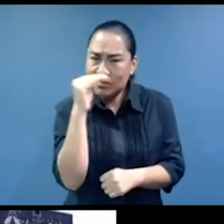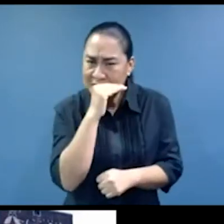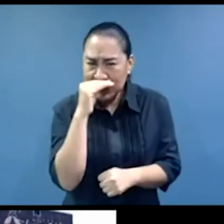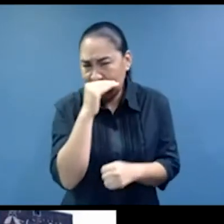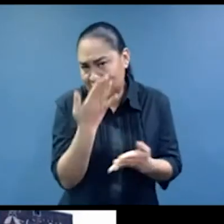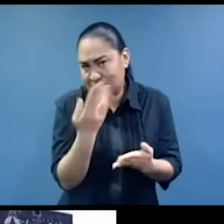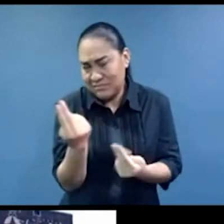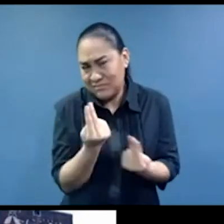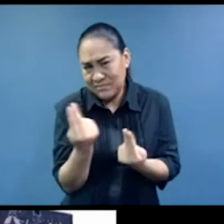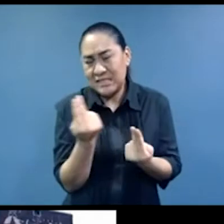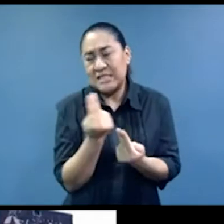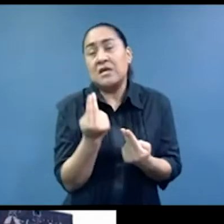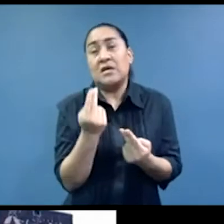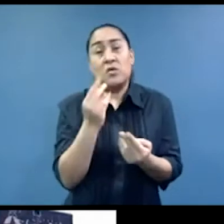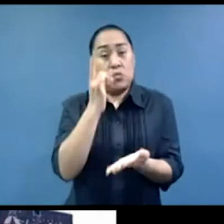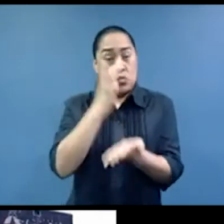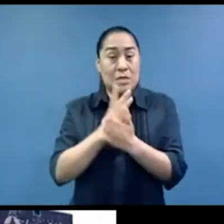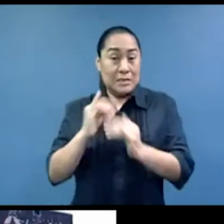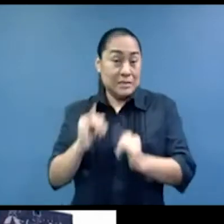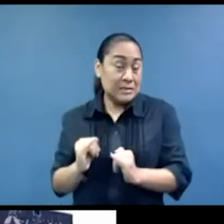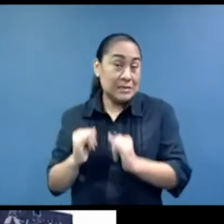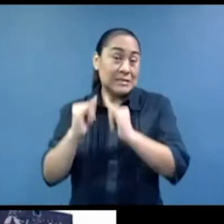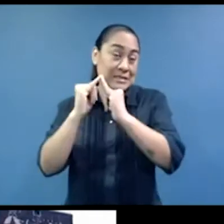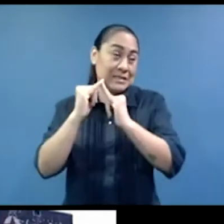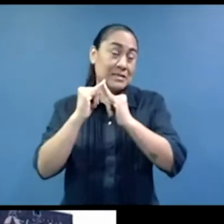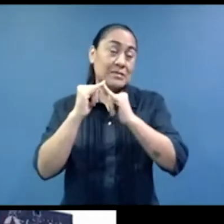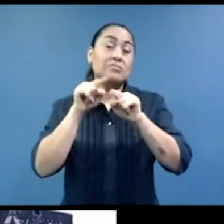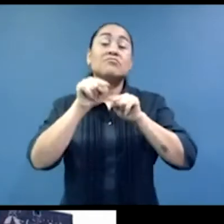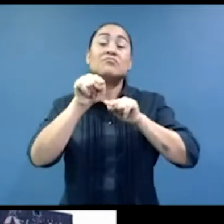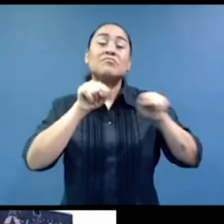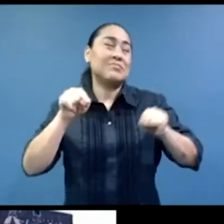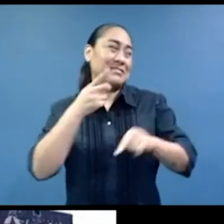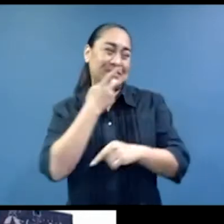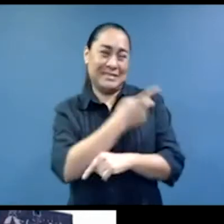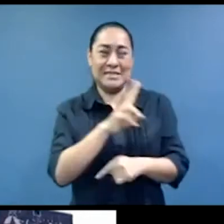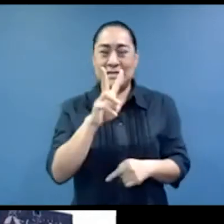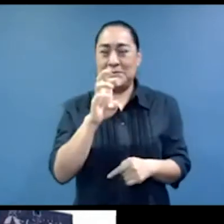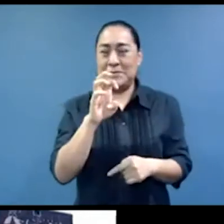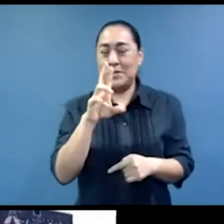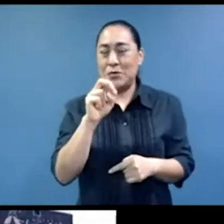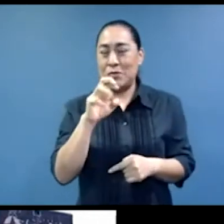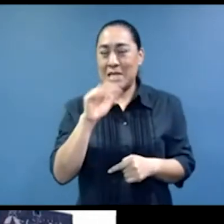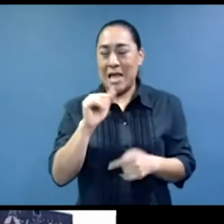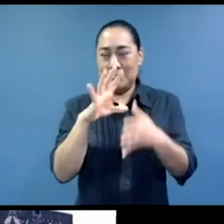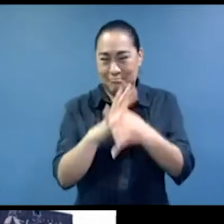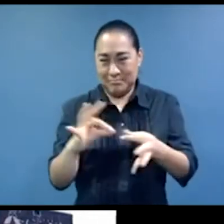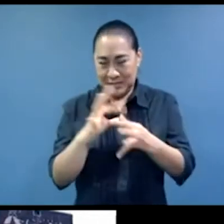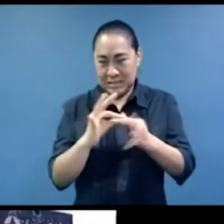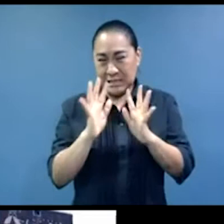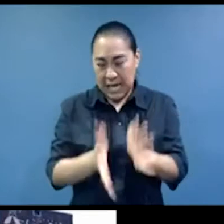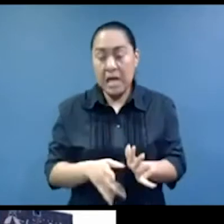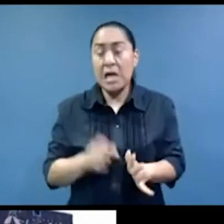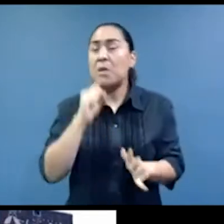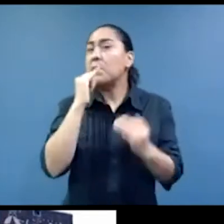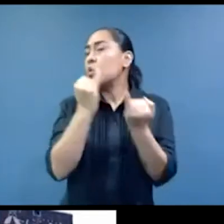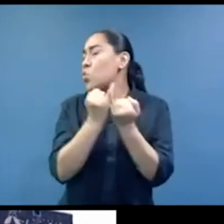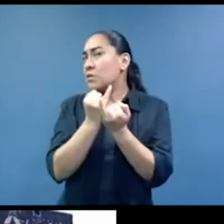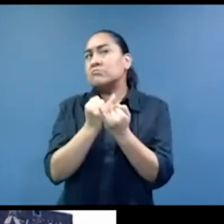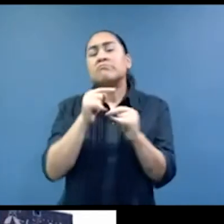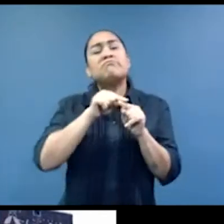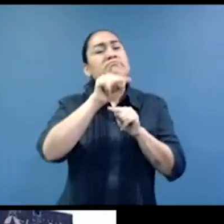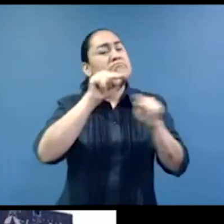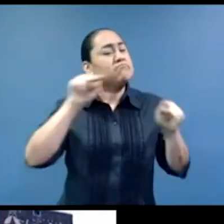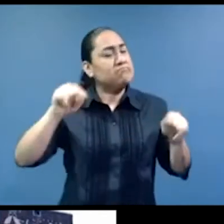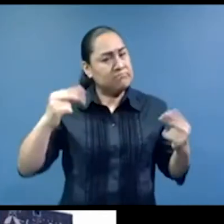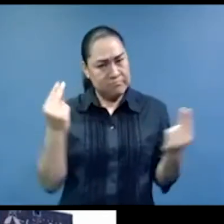en las instituciones, en los establecimientos que Verónica nos mencionó ahorita, sino en todos lados, porque además la mayoría